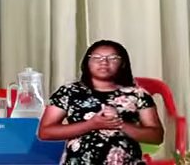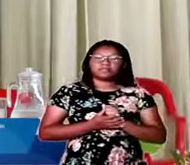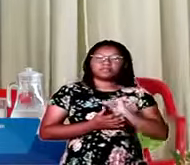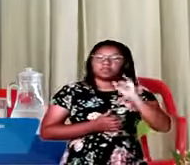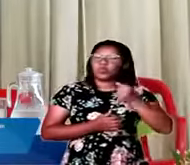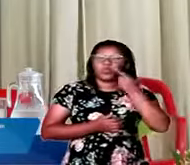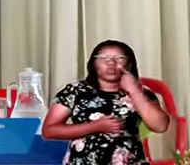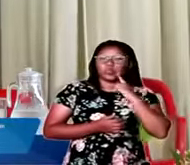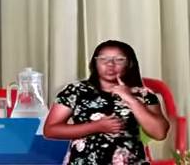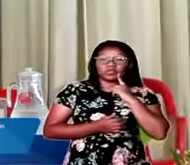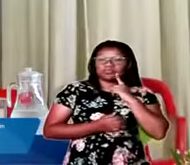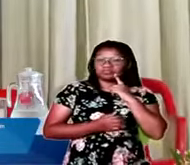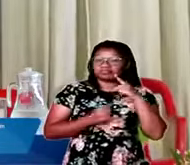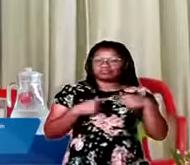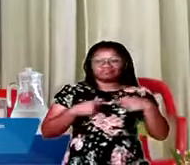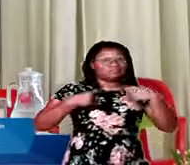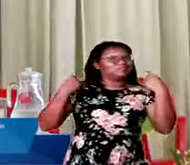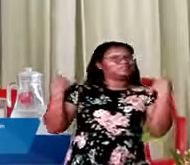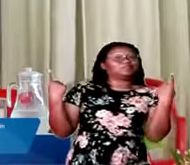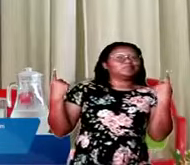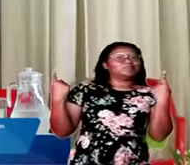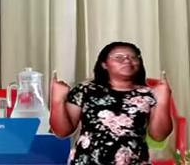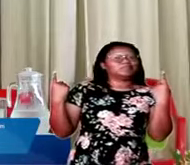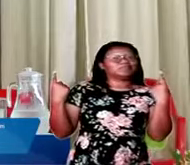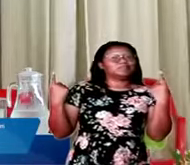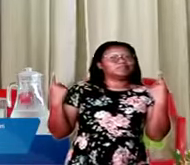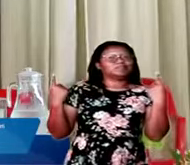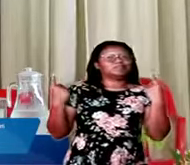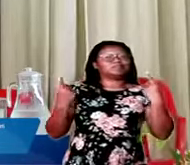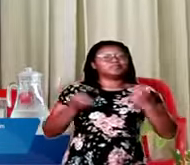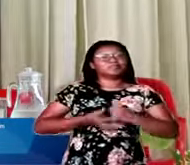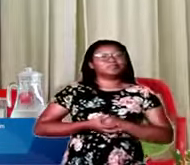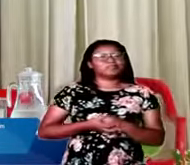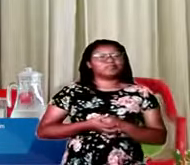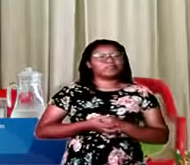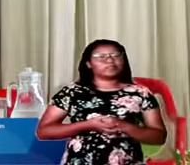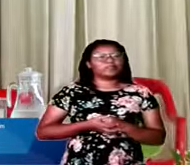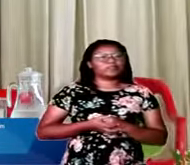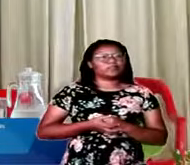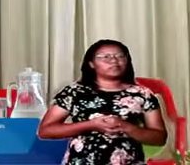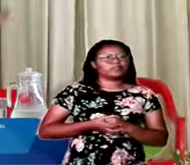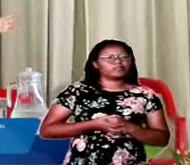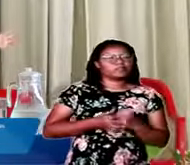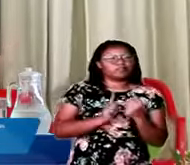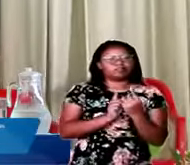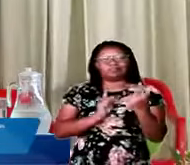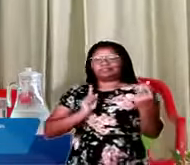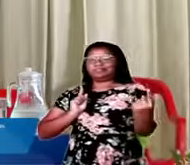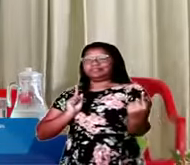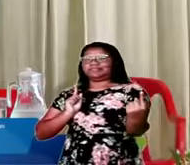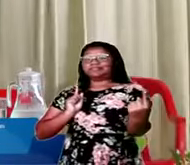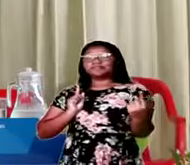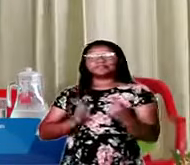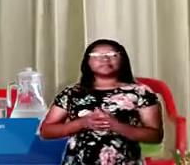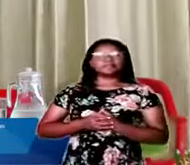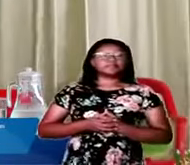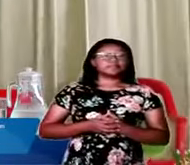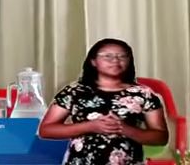samaritanos y judíos no hay trato. Así que a distancia.